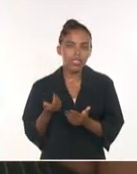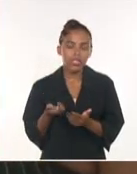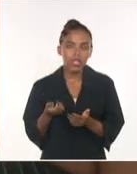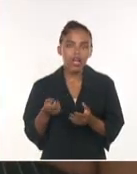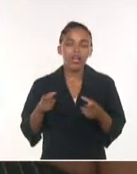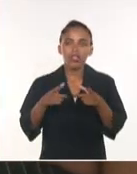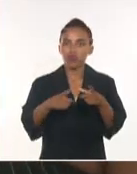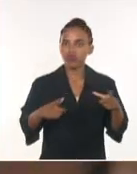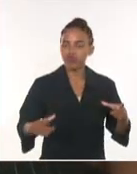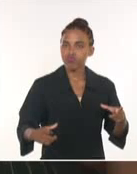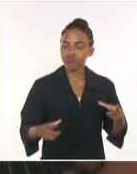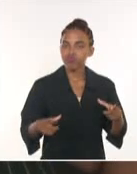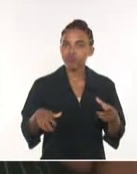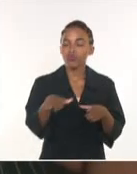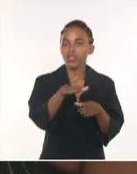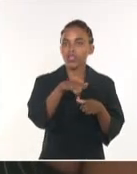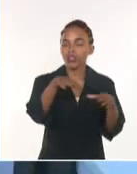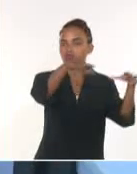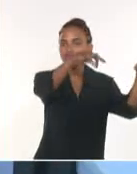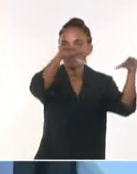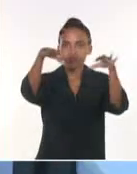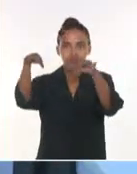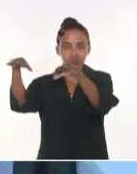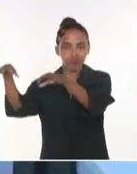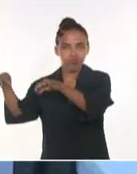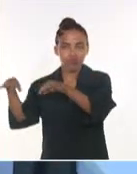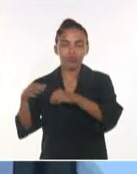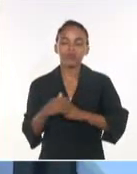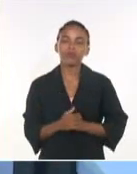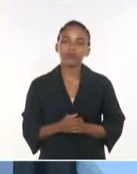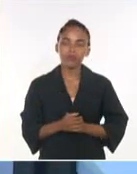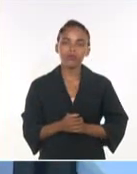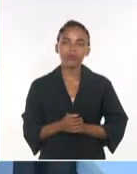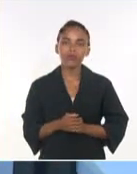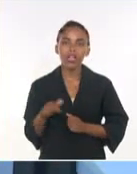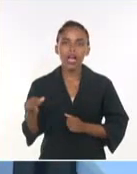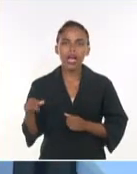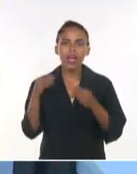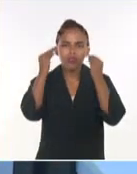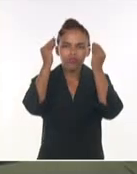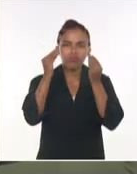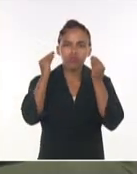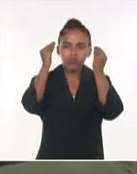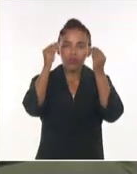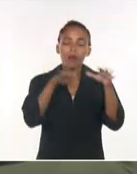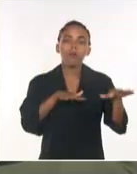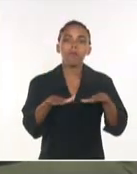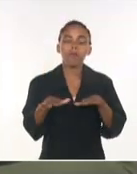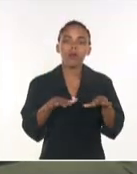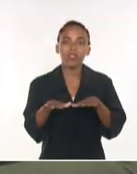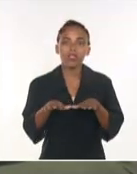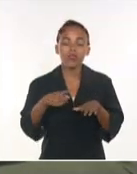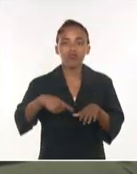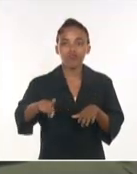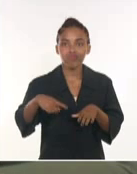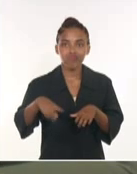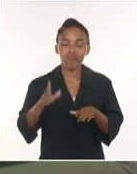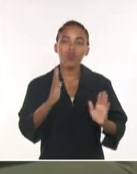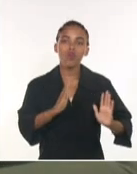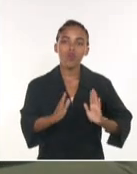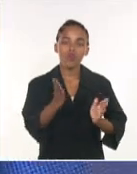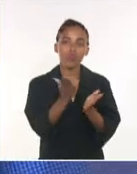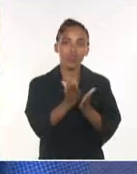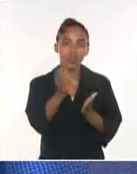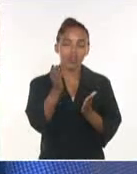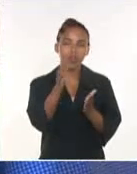lavaderos, sus tendederas, en los balcones. Además se chequearon los preparativos para el próximo curso escolar.